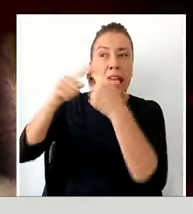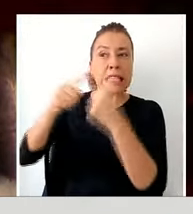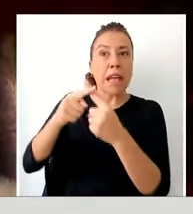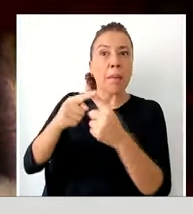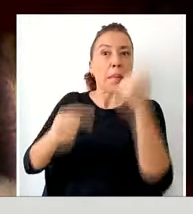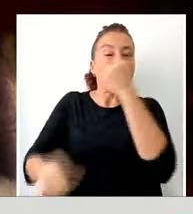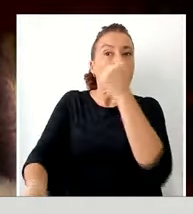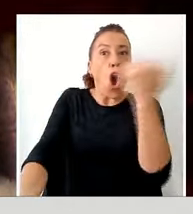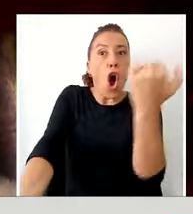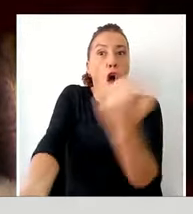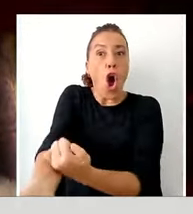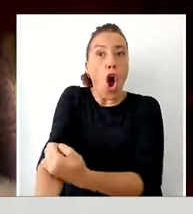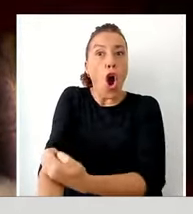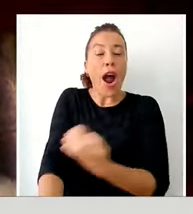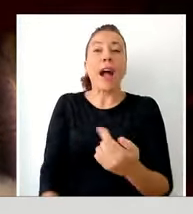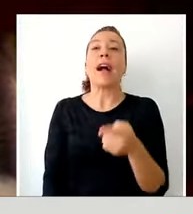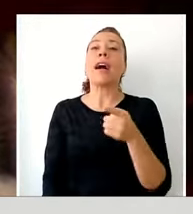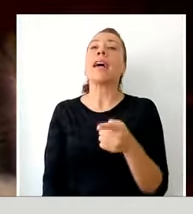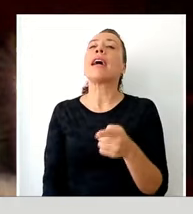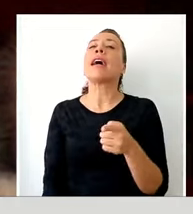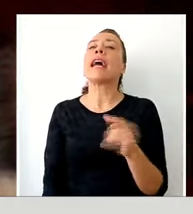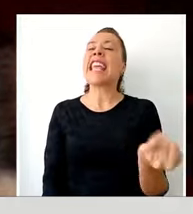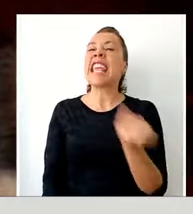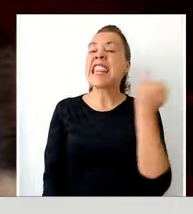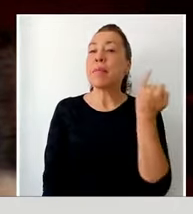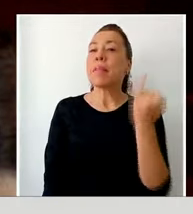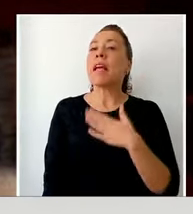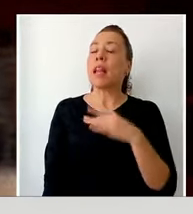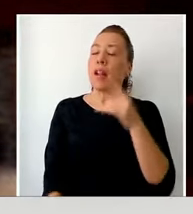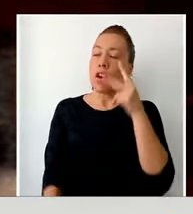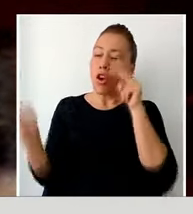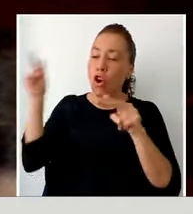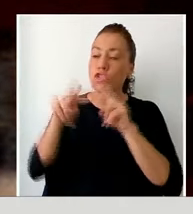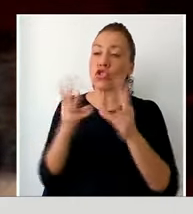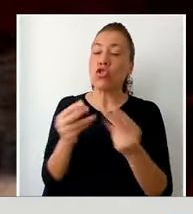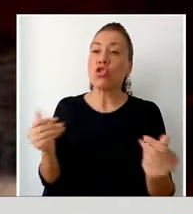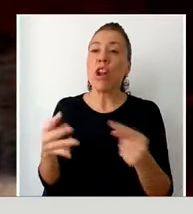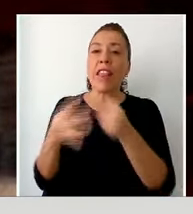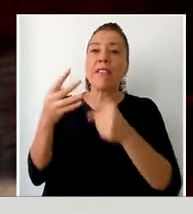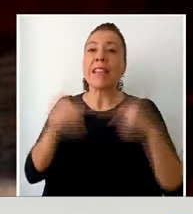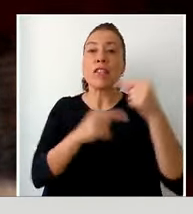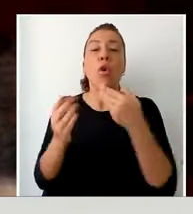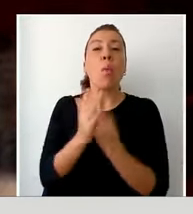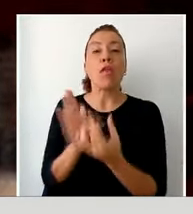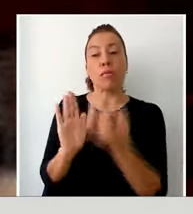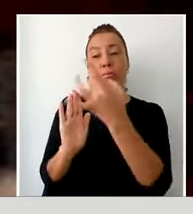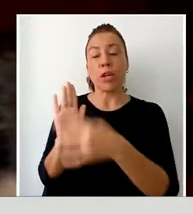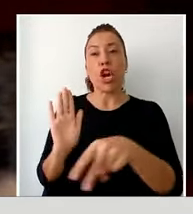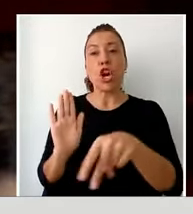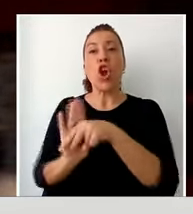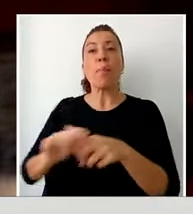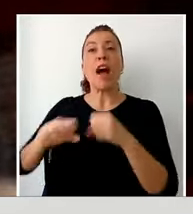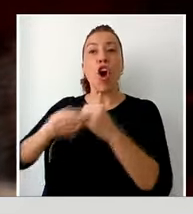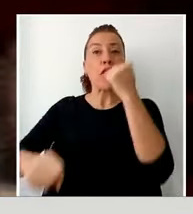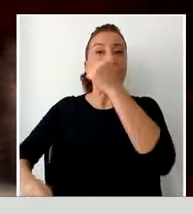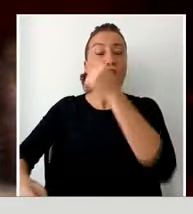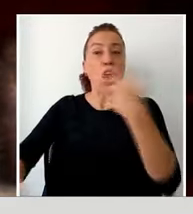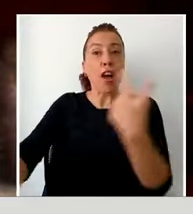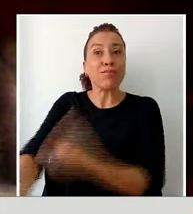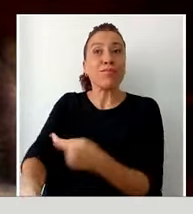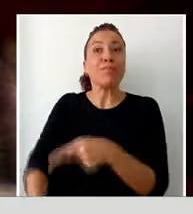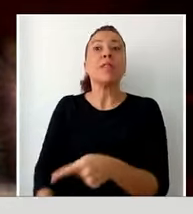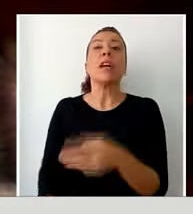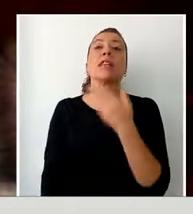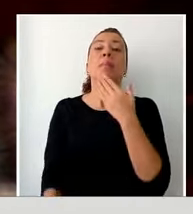cuyo objeto es conocer y resolver los casos relativos a infracciones de las normas antidopaje y las autorizaciones de uso